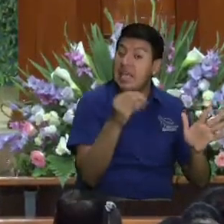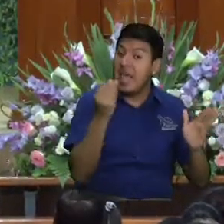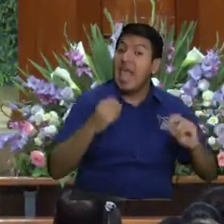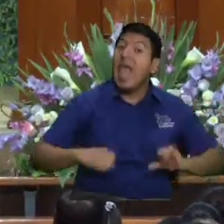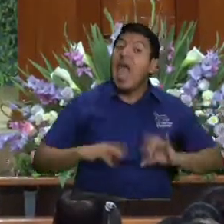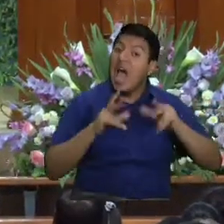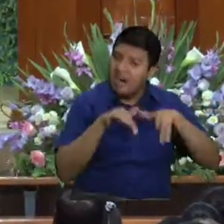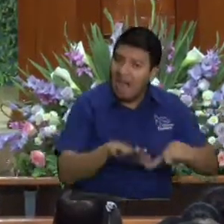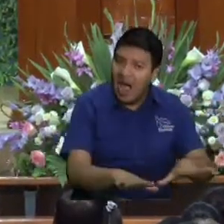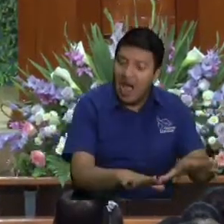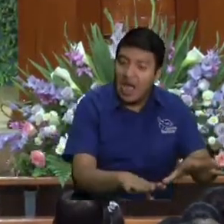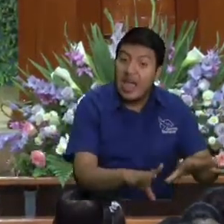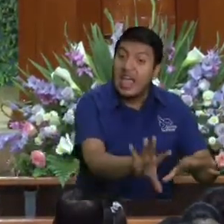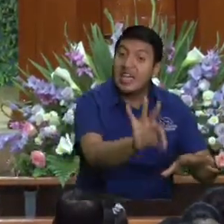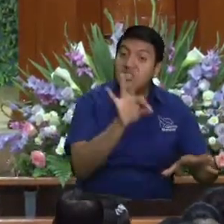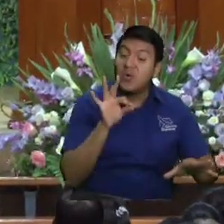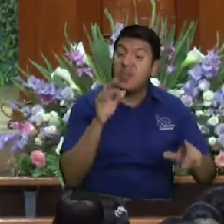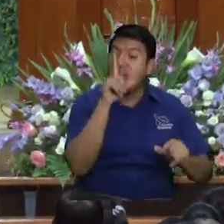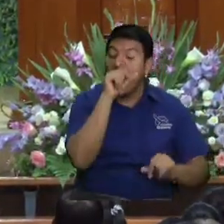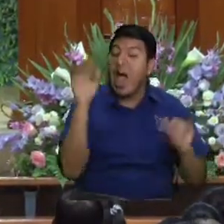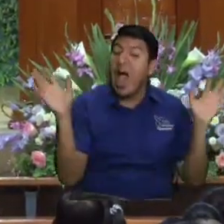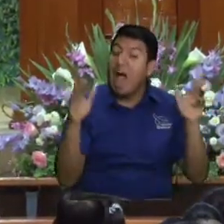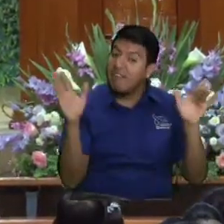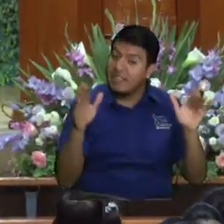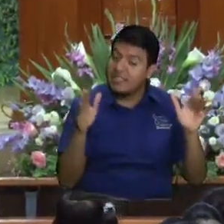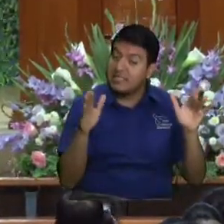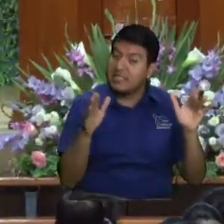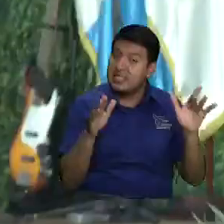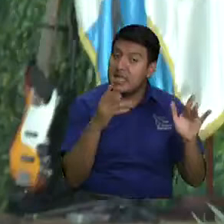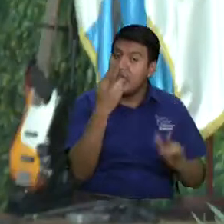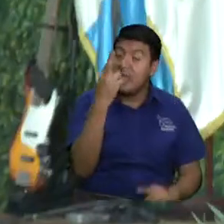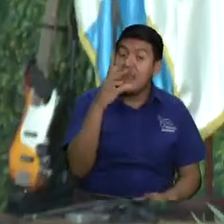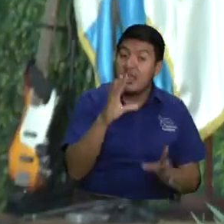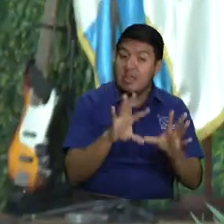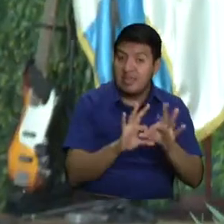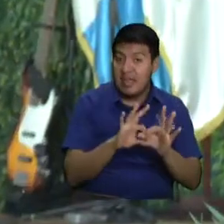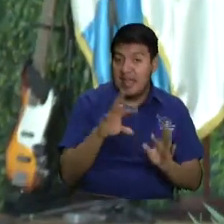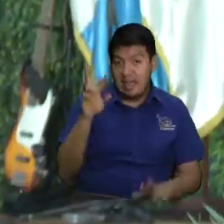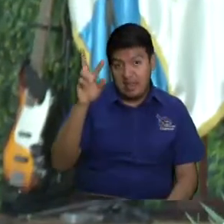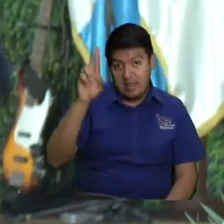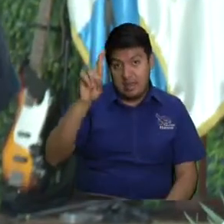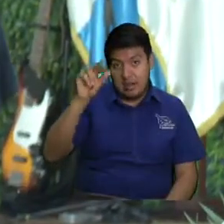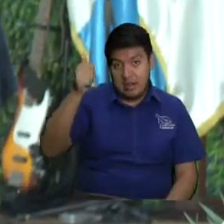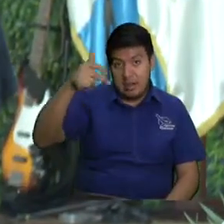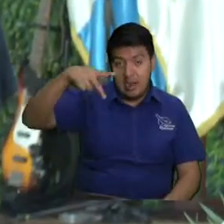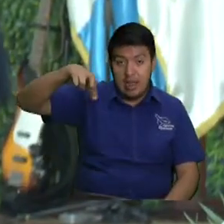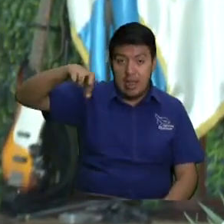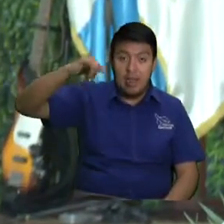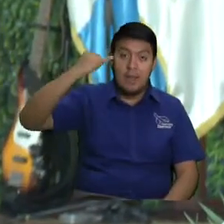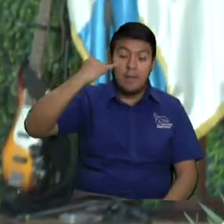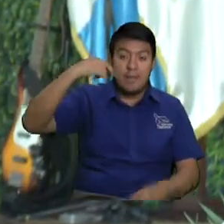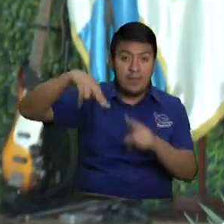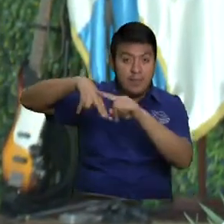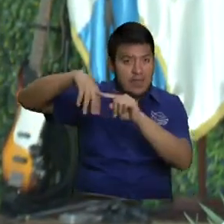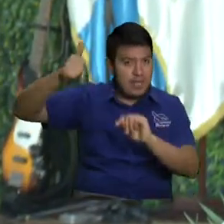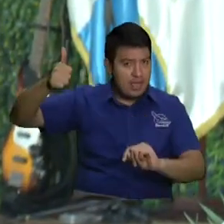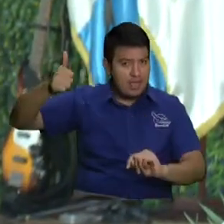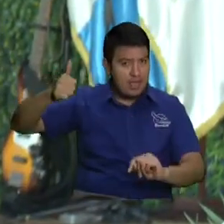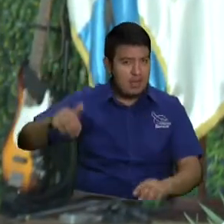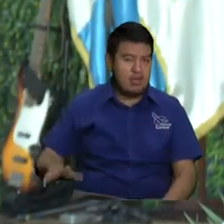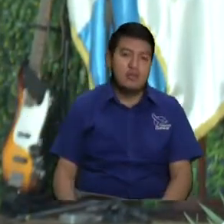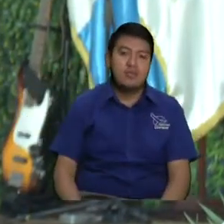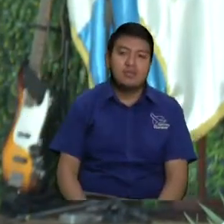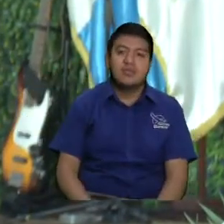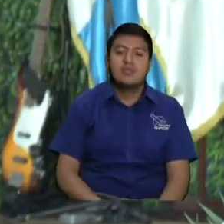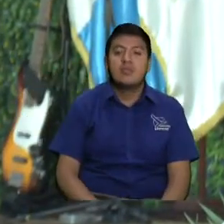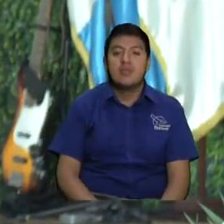Sí, pero es que aparte, es que mire, sí, claro que hay que apartar los santos de lo que no lo es. Pero el punto es que aquí somos más específicos en